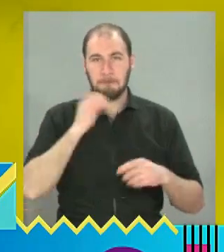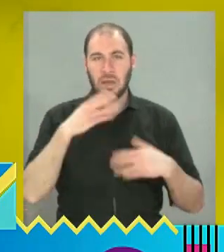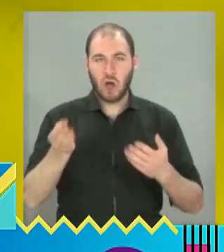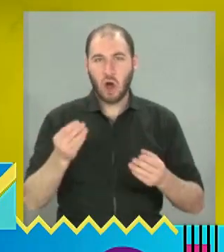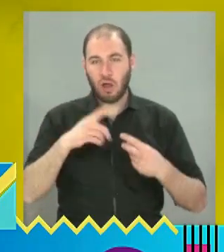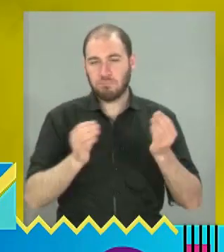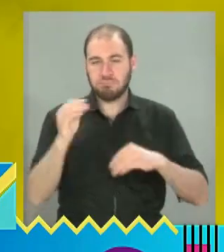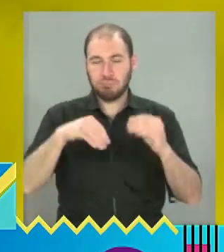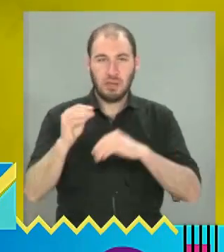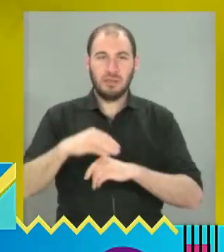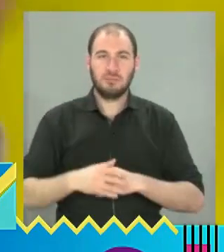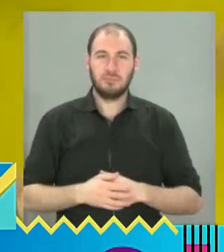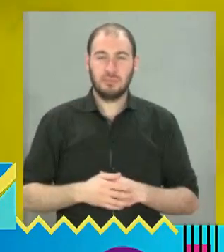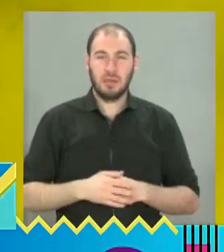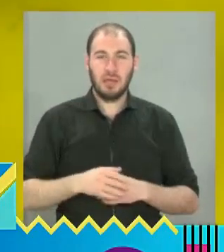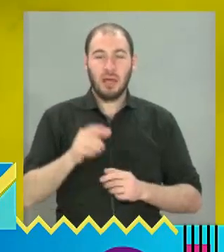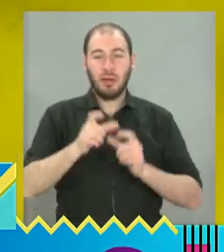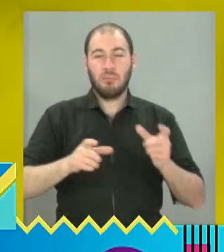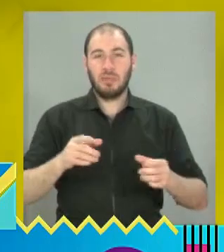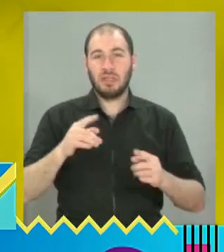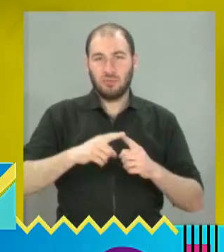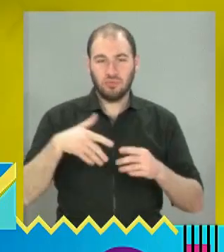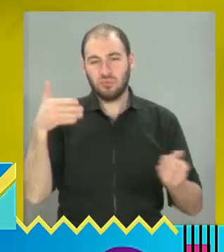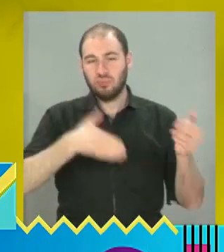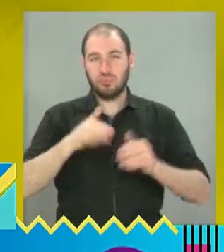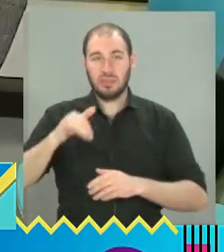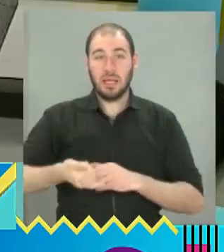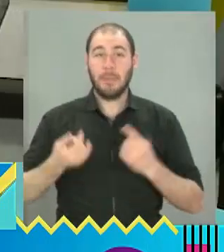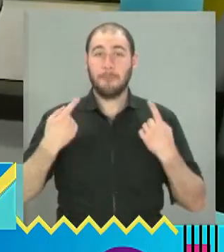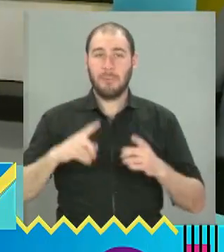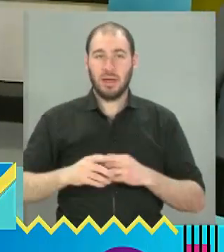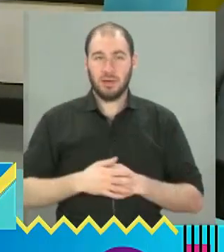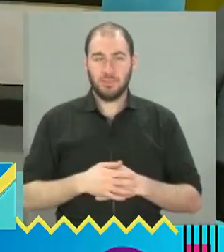a ampliación, a que los efectores y las instituciones participen, pero se ha